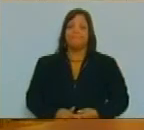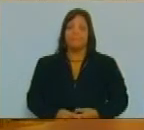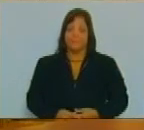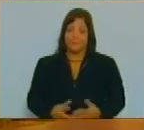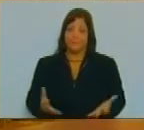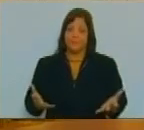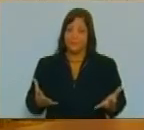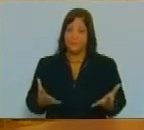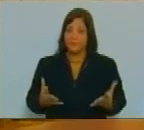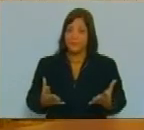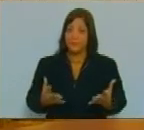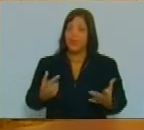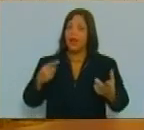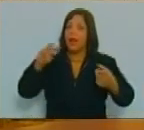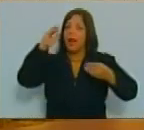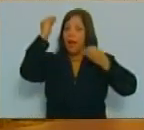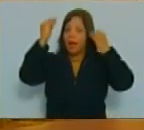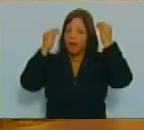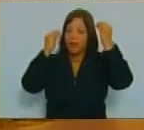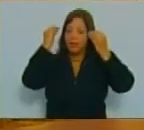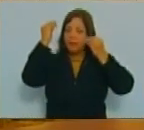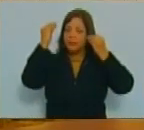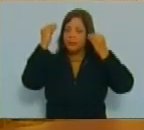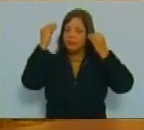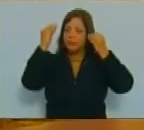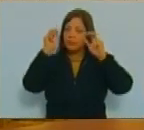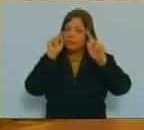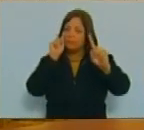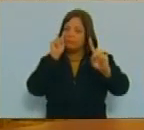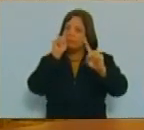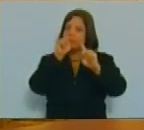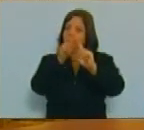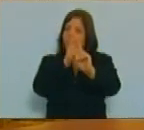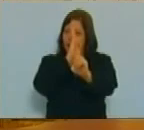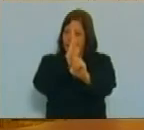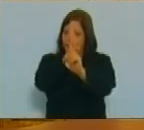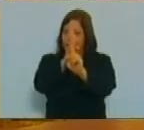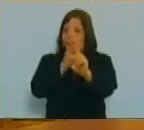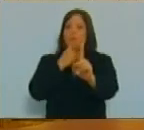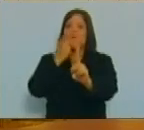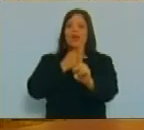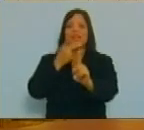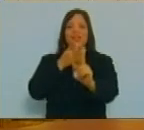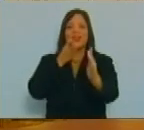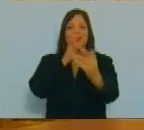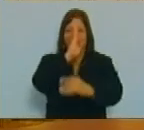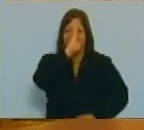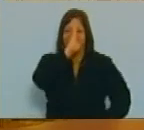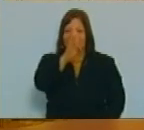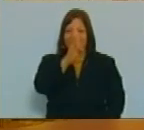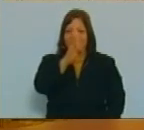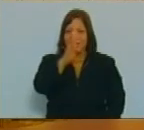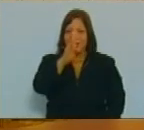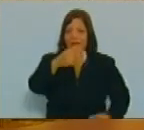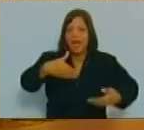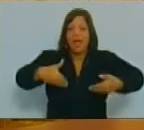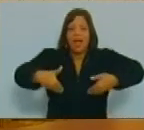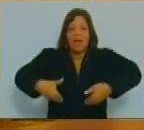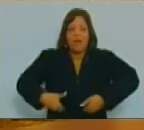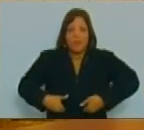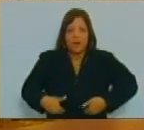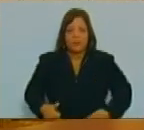y eso nos lleva a nosotros a redireccionar la política en función de orientar los esfuerzos